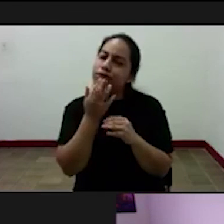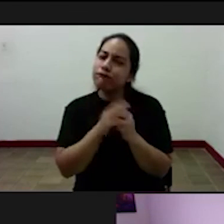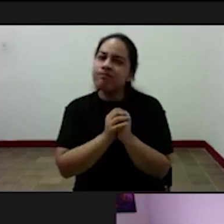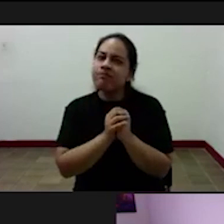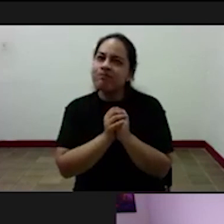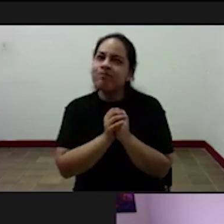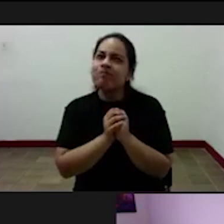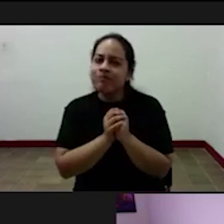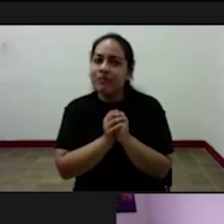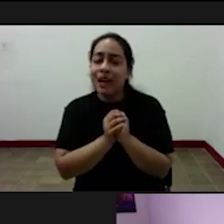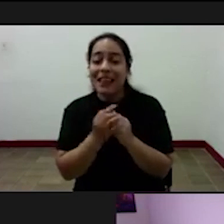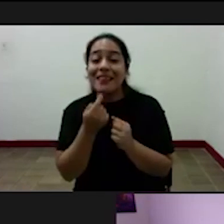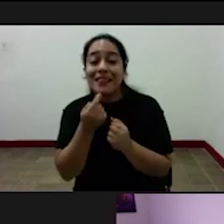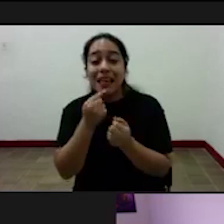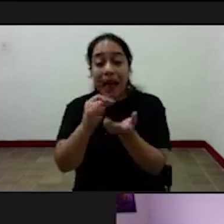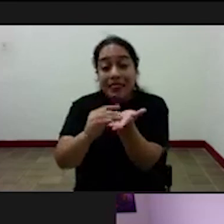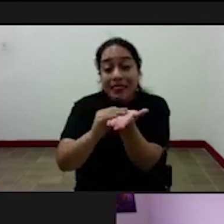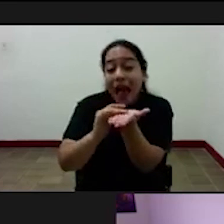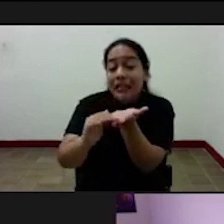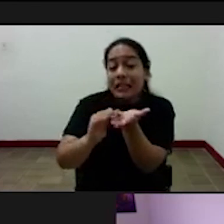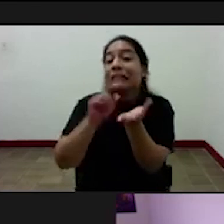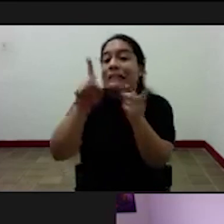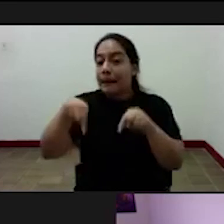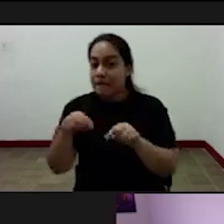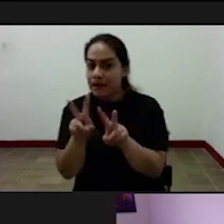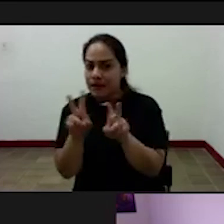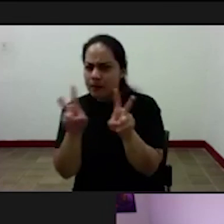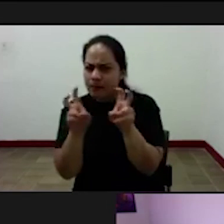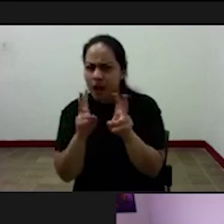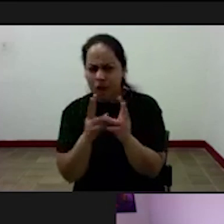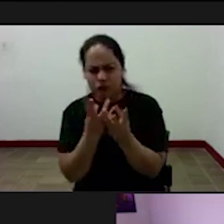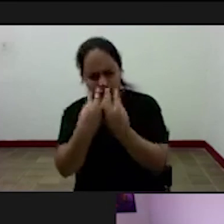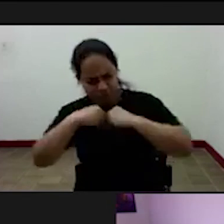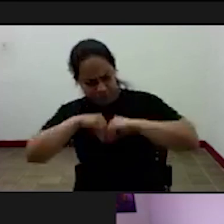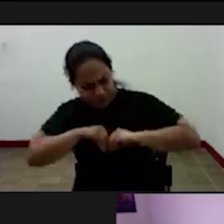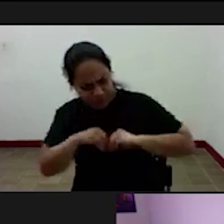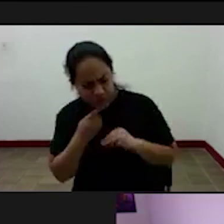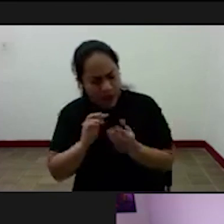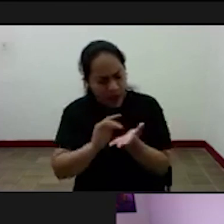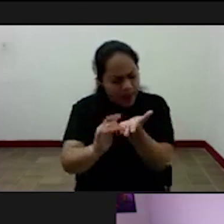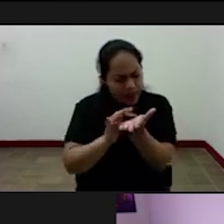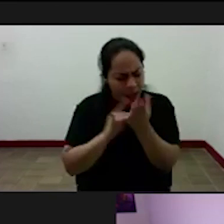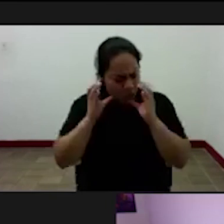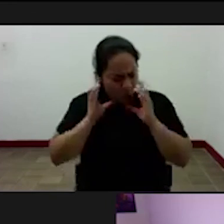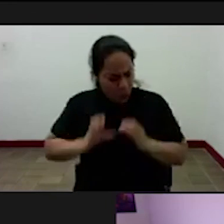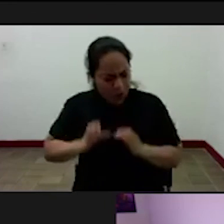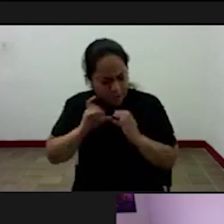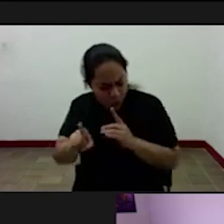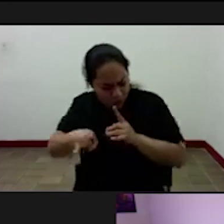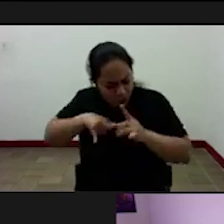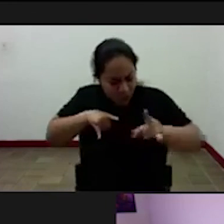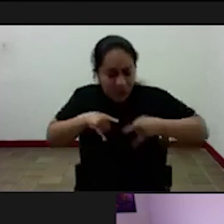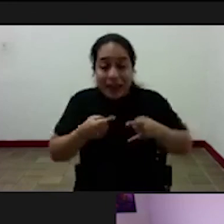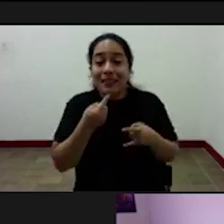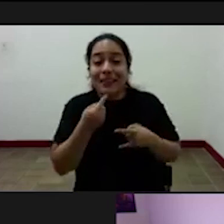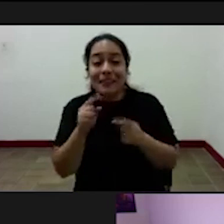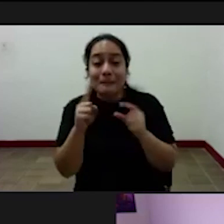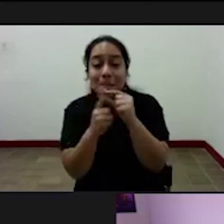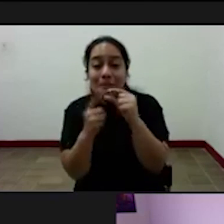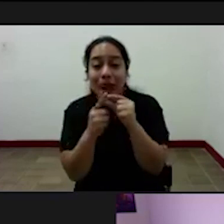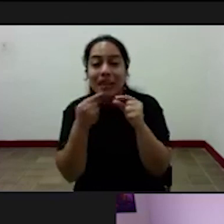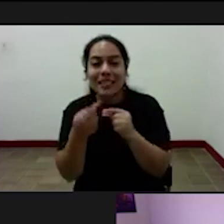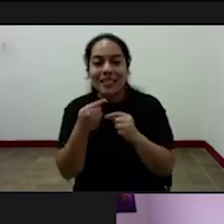cuando digo táctiles, también lo propioceptivo y lo interoceptivo del cuerpo, ¿no? Como dijo Daniela, esas frecuencias